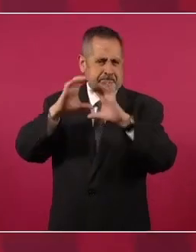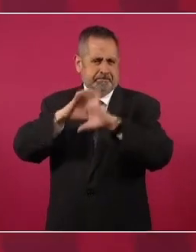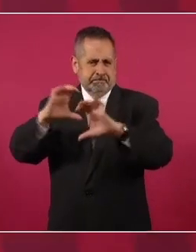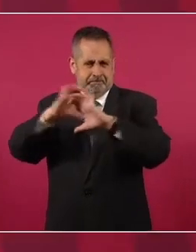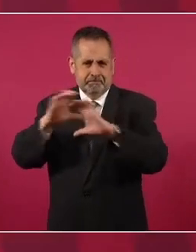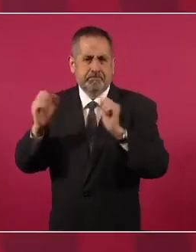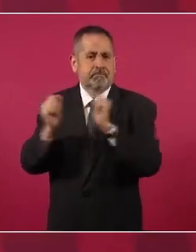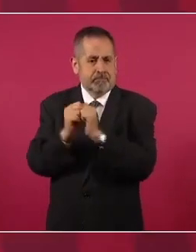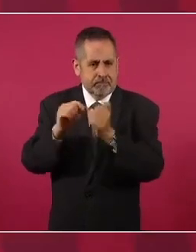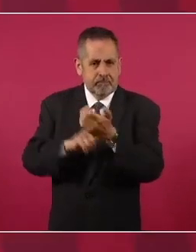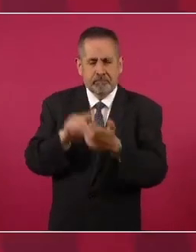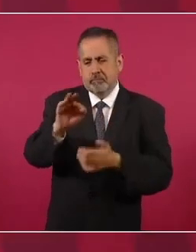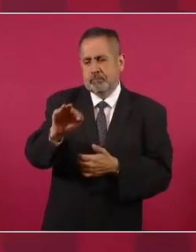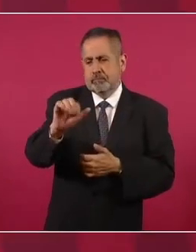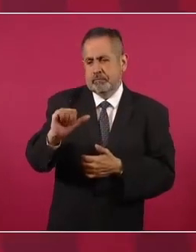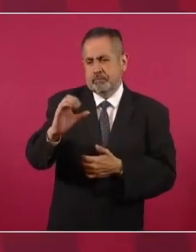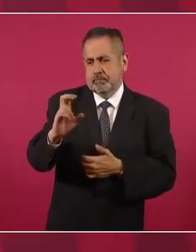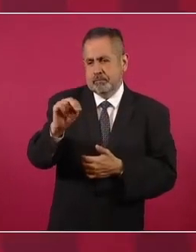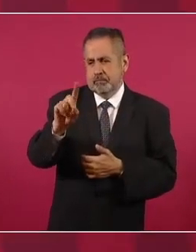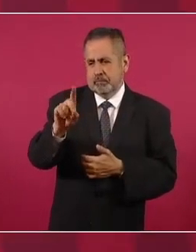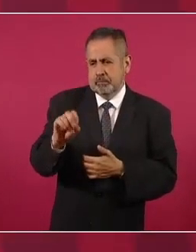con Facundo Cabral.